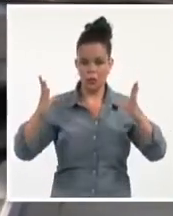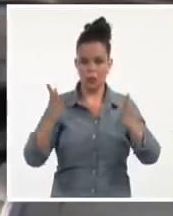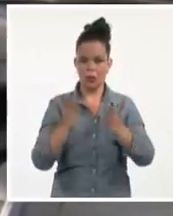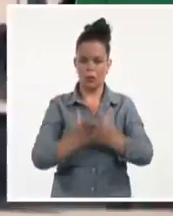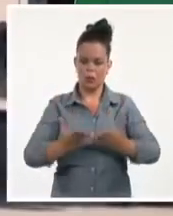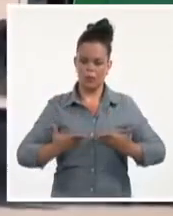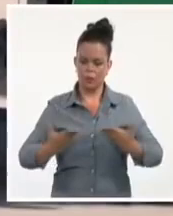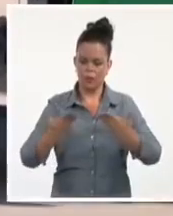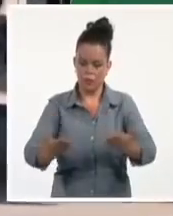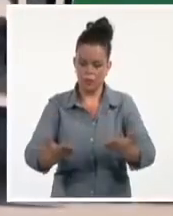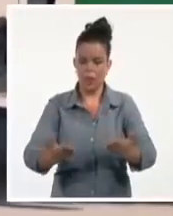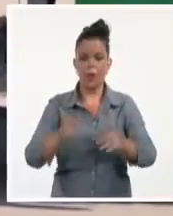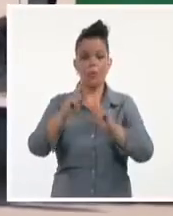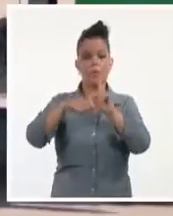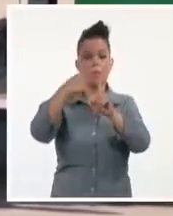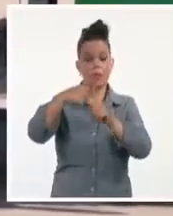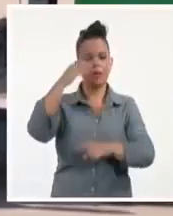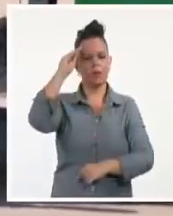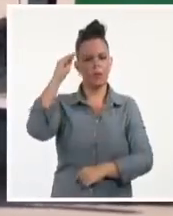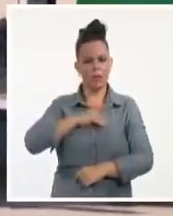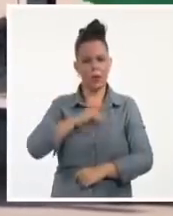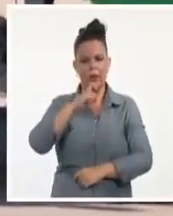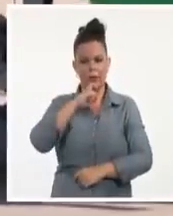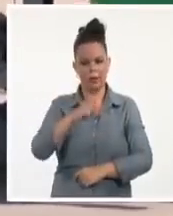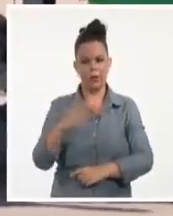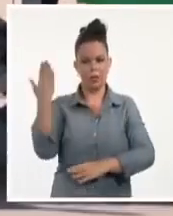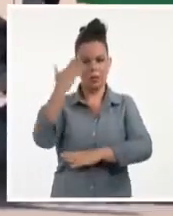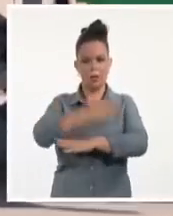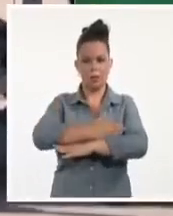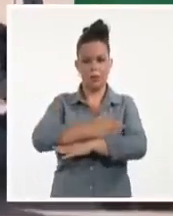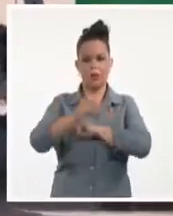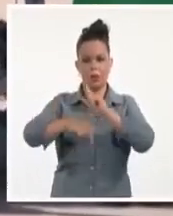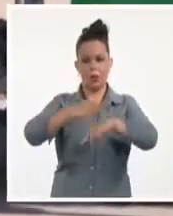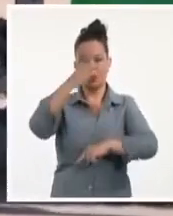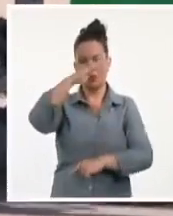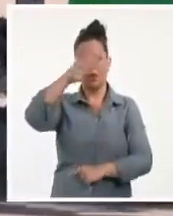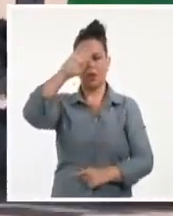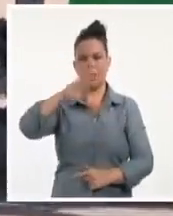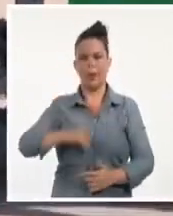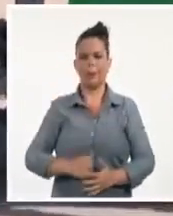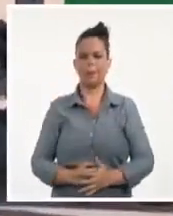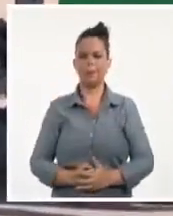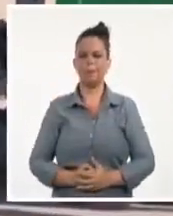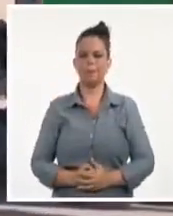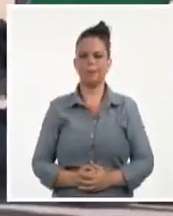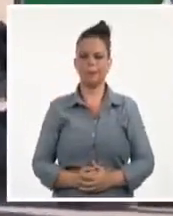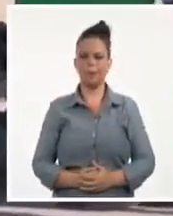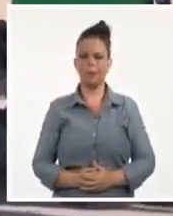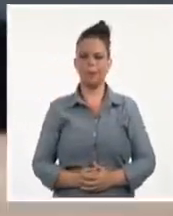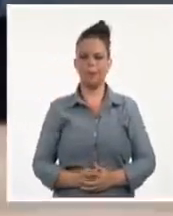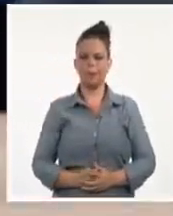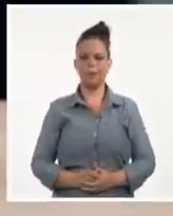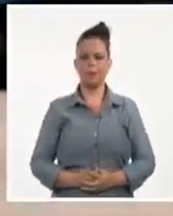asociadas al bloqueo del gobierno de eeuu contra cuba memphis y evers ley sistema informativo de la televisión cubana